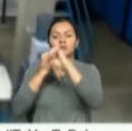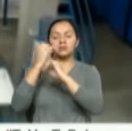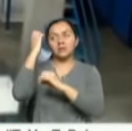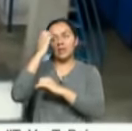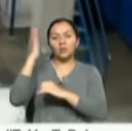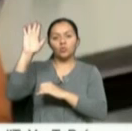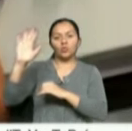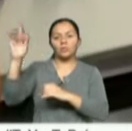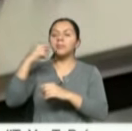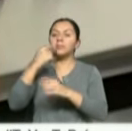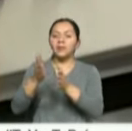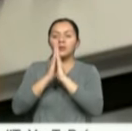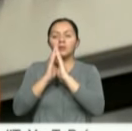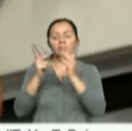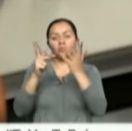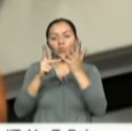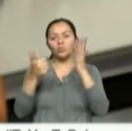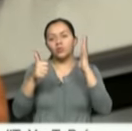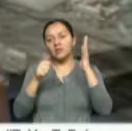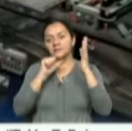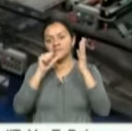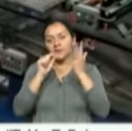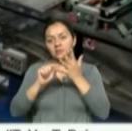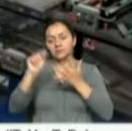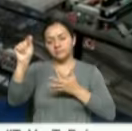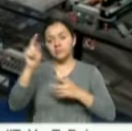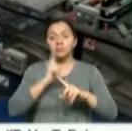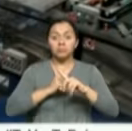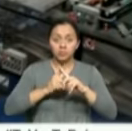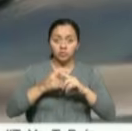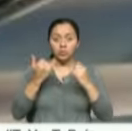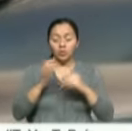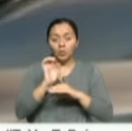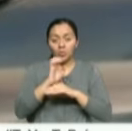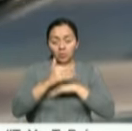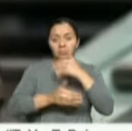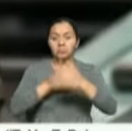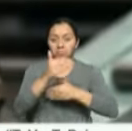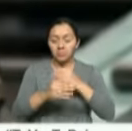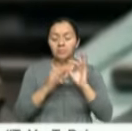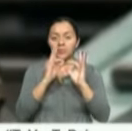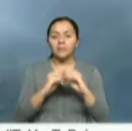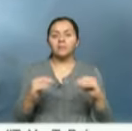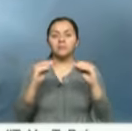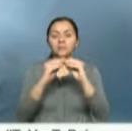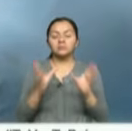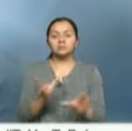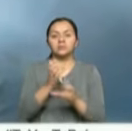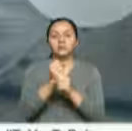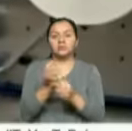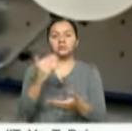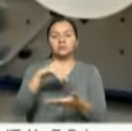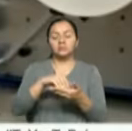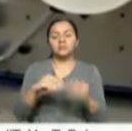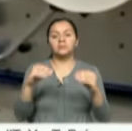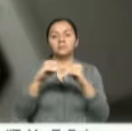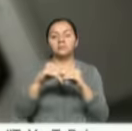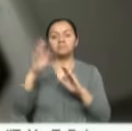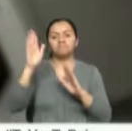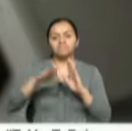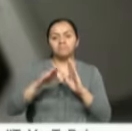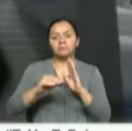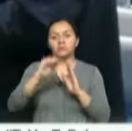hace unos días, lo cual es positivo. También hemos tenido una resolución favorable sobre el tema de reaseguros, donde se ha bajado